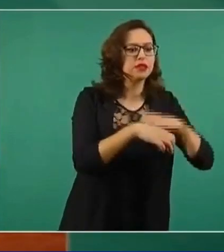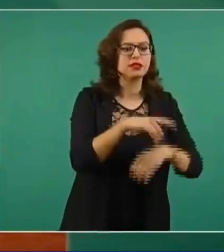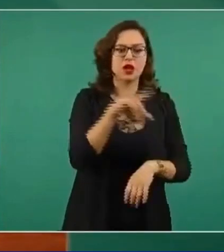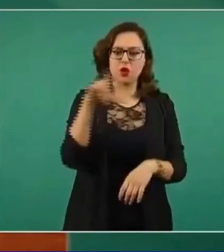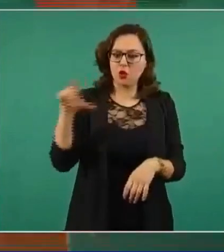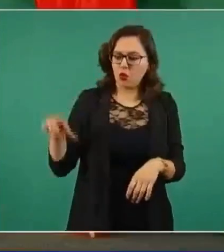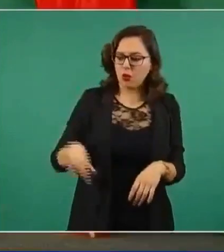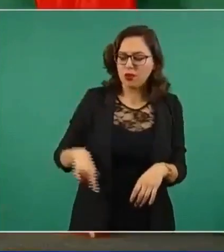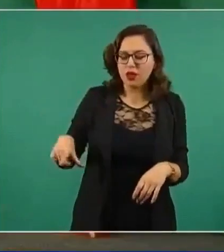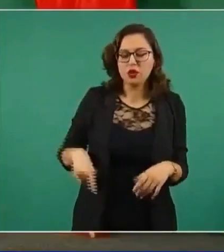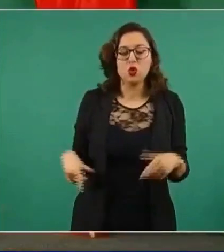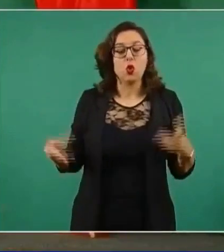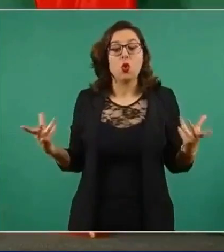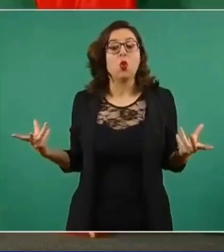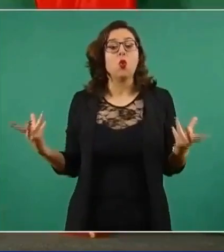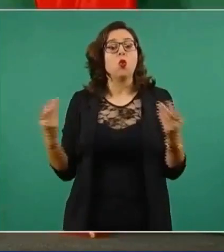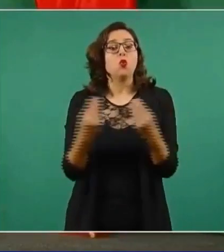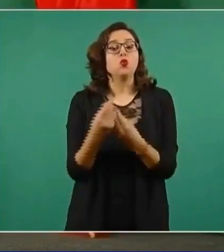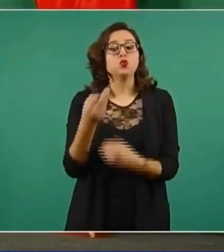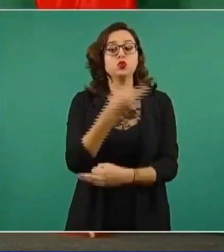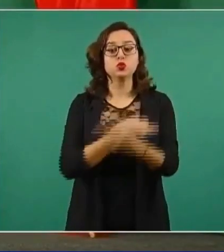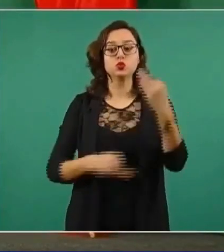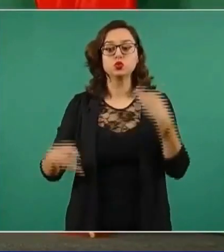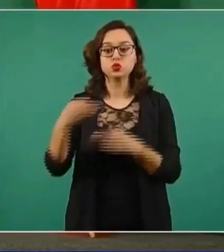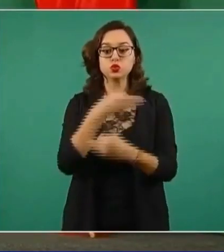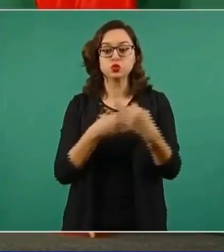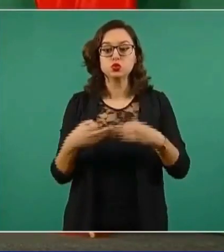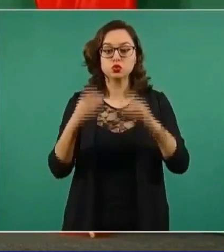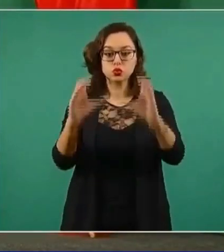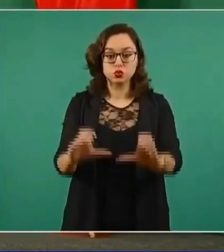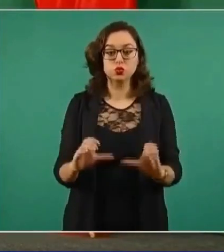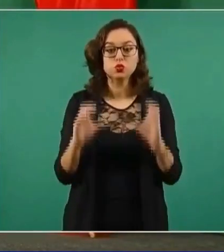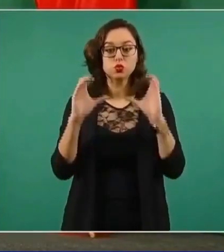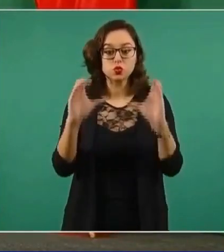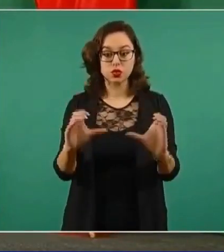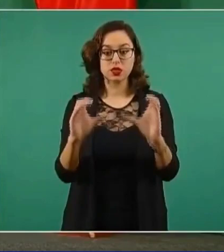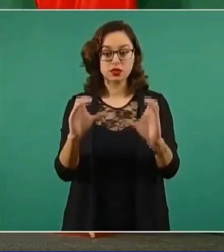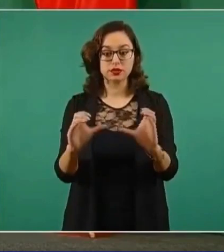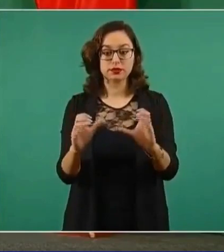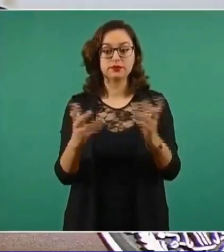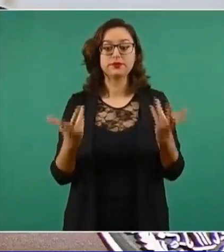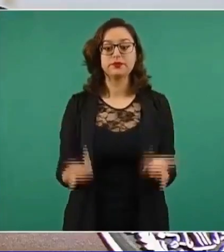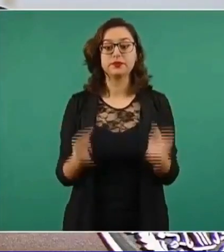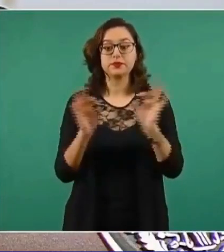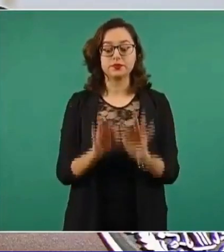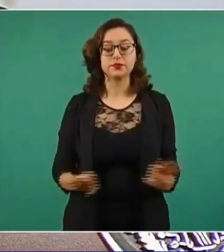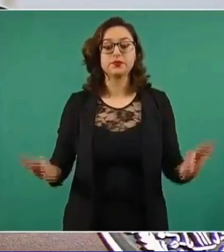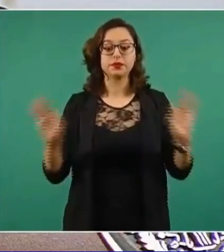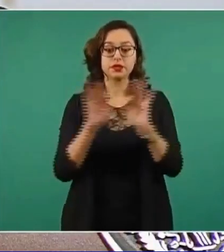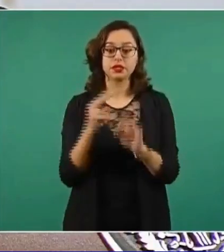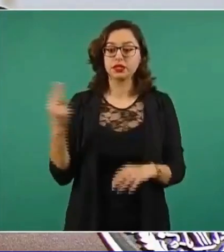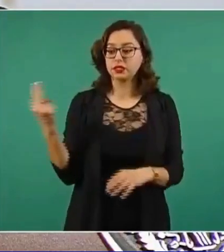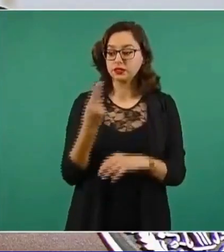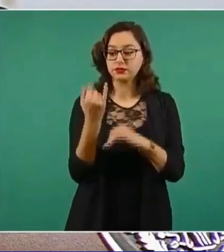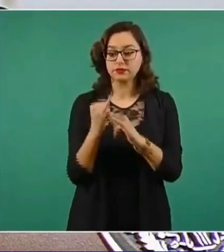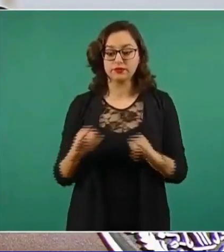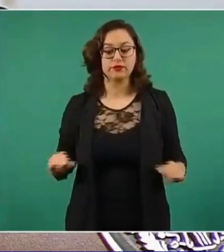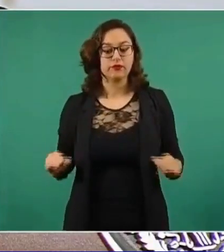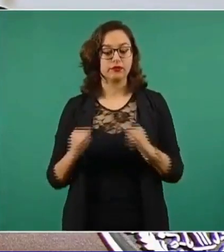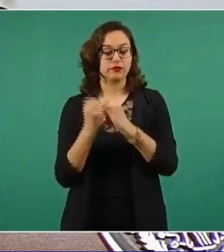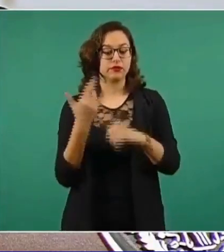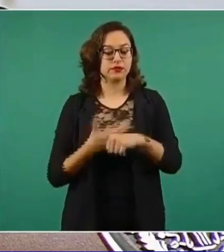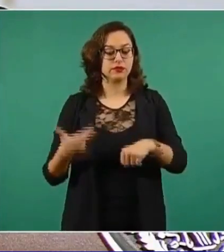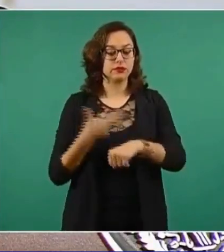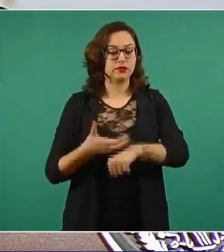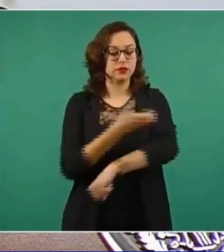que garantizar el derecho al cuidado. Esto requiere coordinación institucional para que las